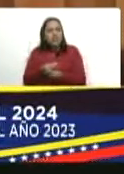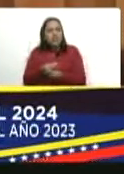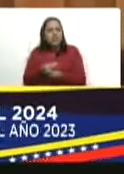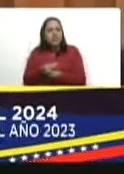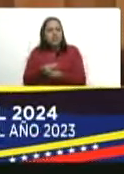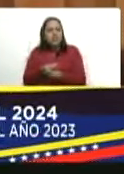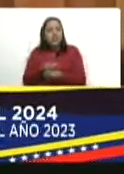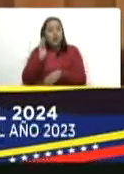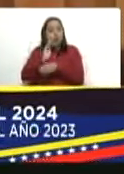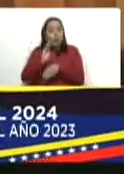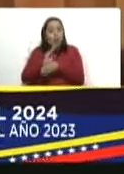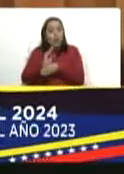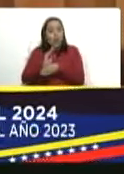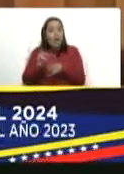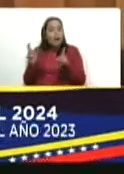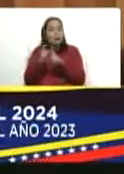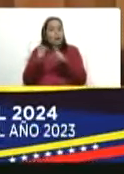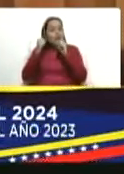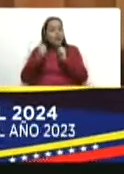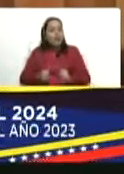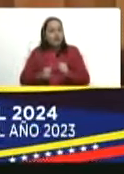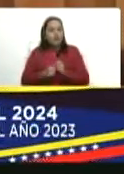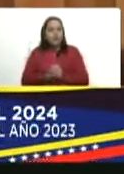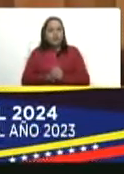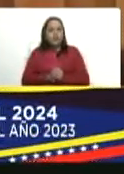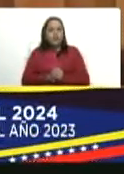viva, la letra